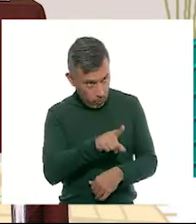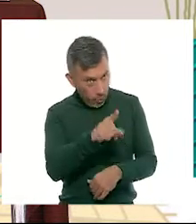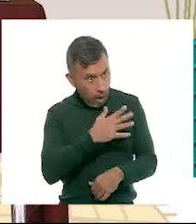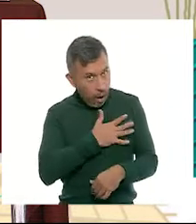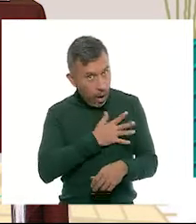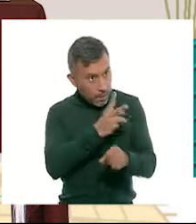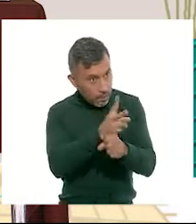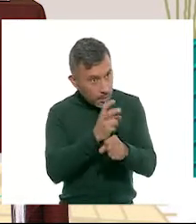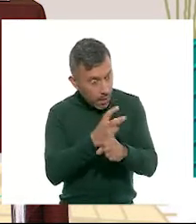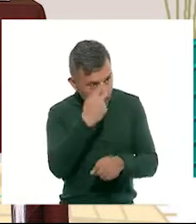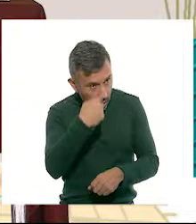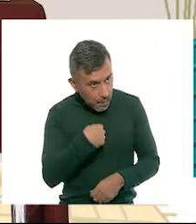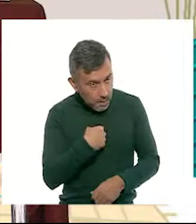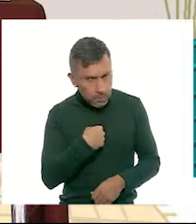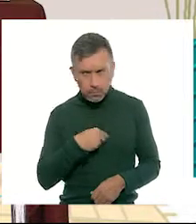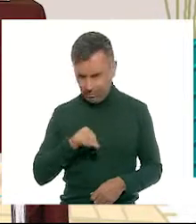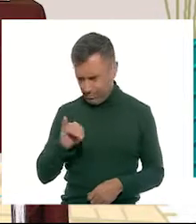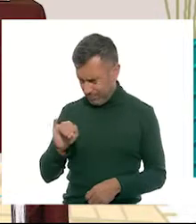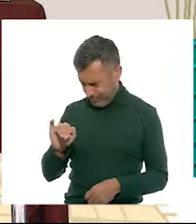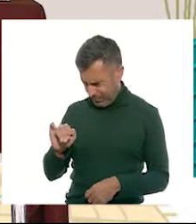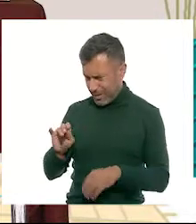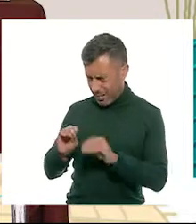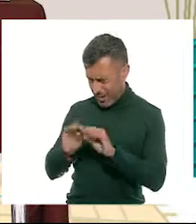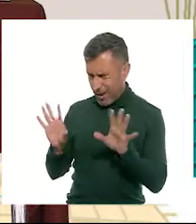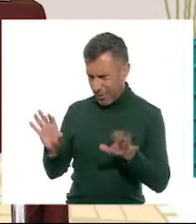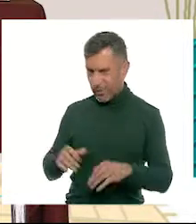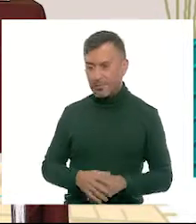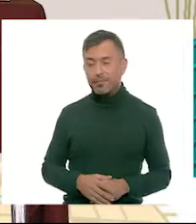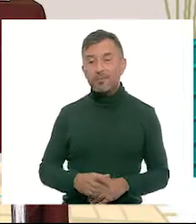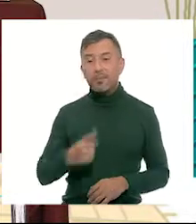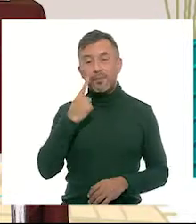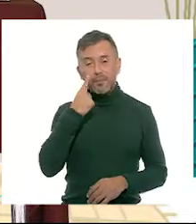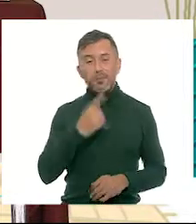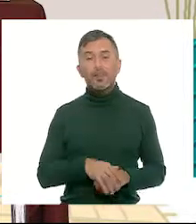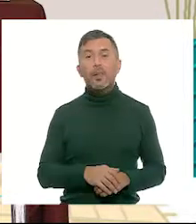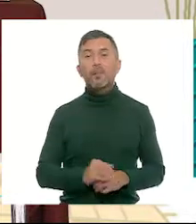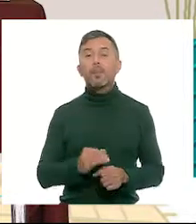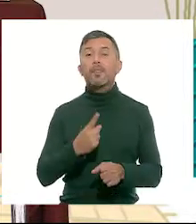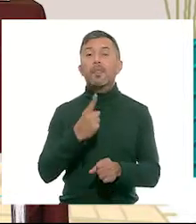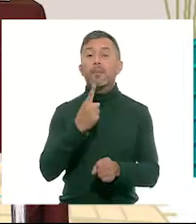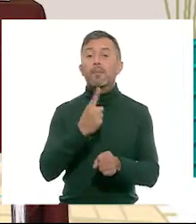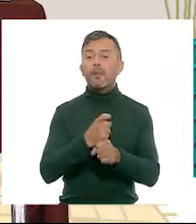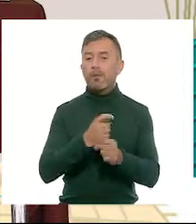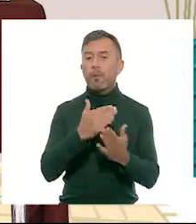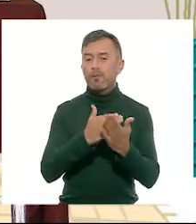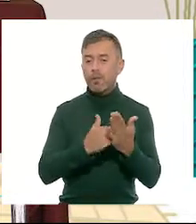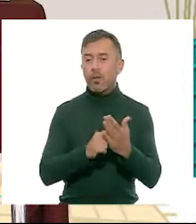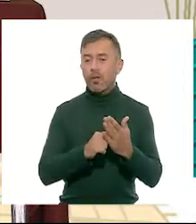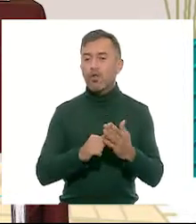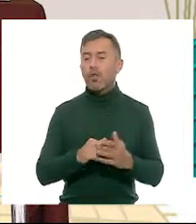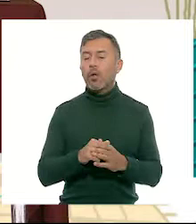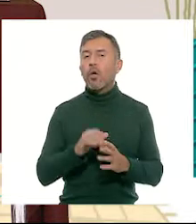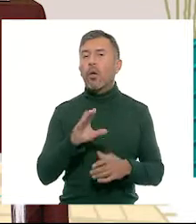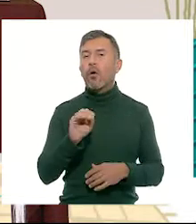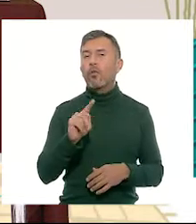David? ¡Claro! Mira, el primero en la agenda es Don Contrabajo. Llamémosle.